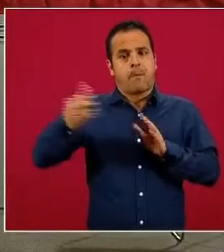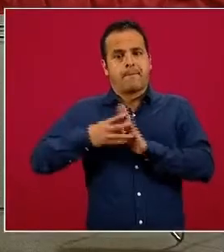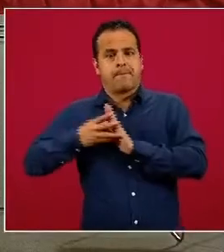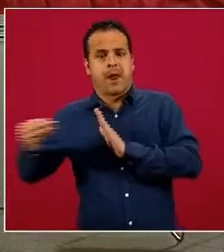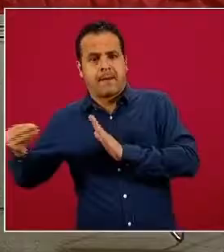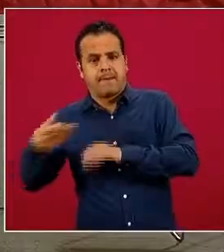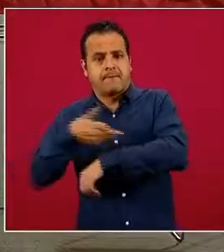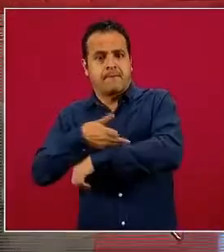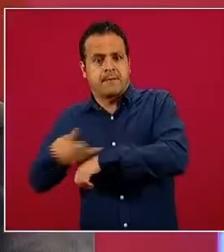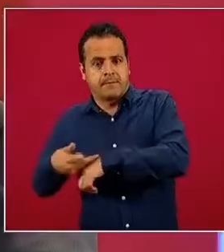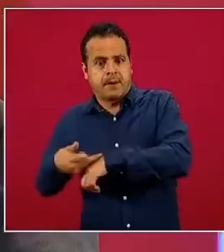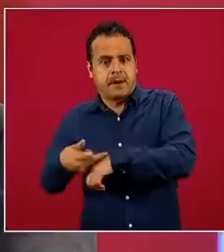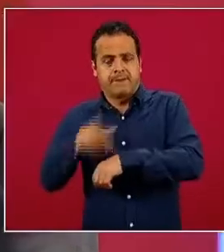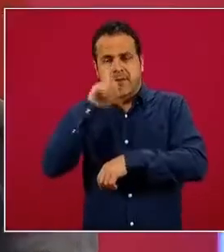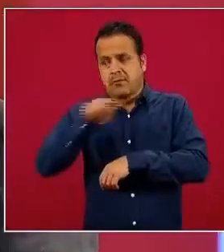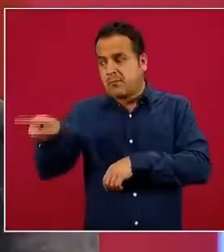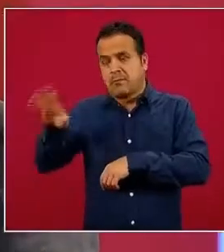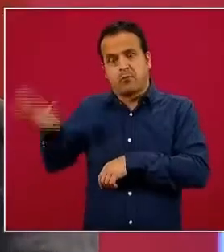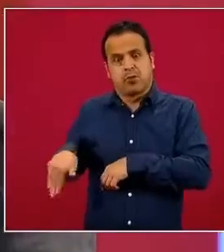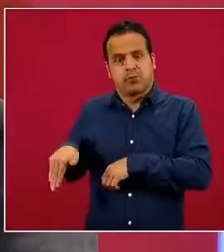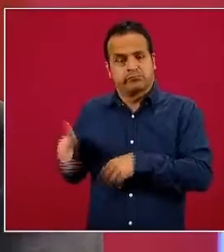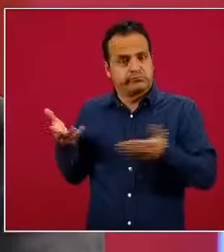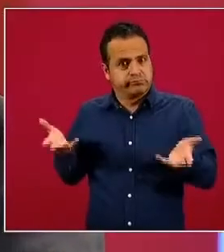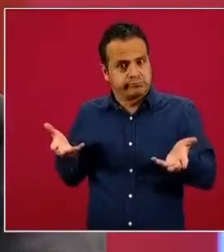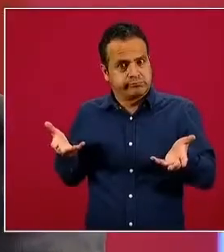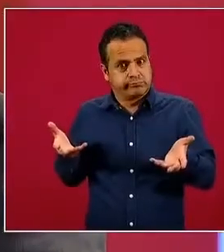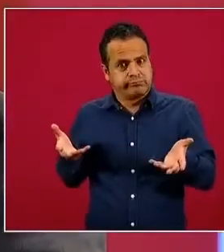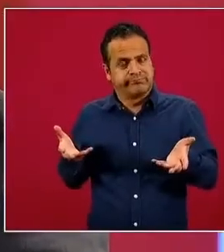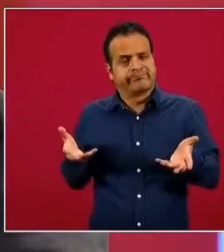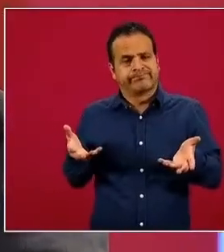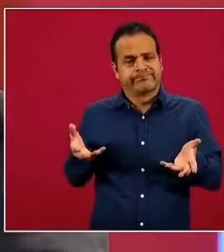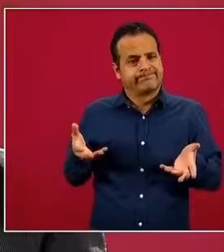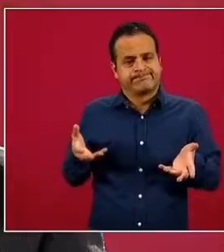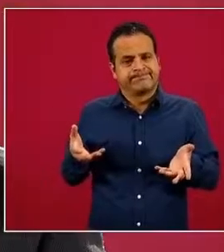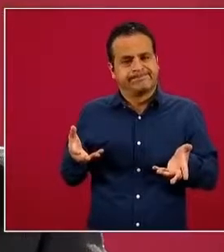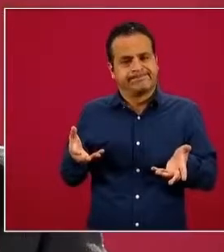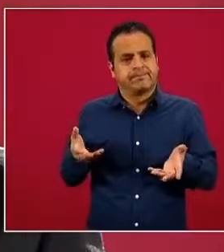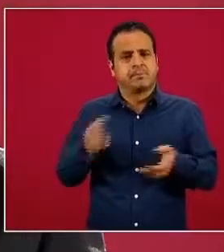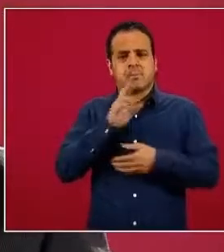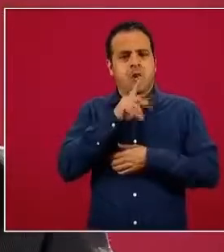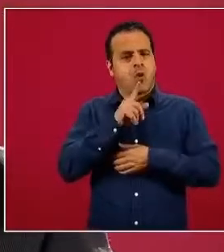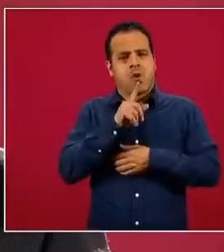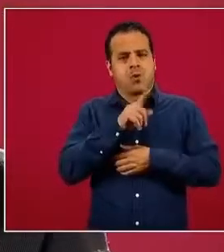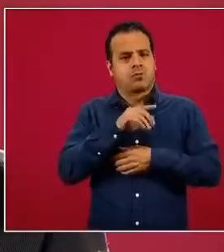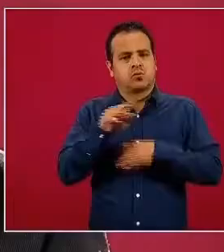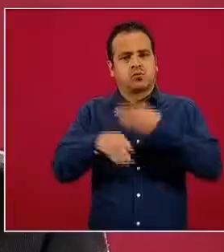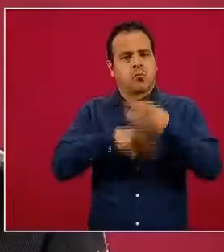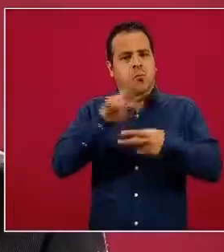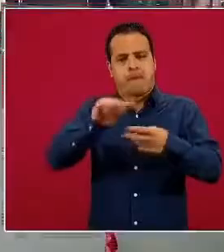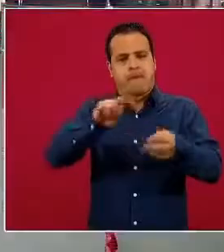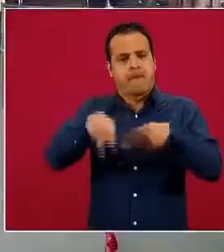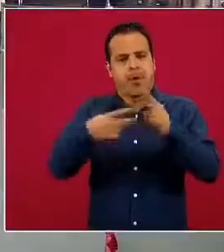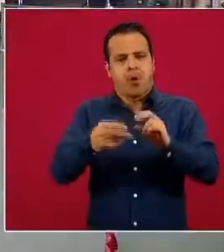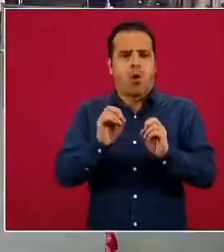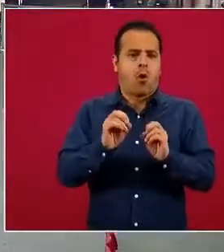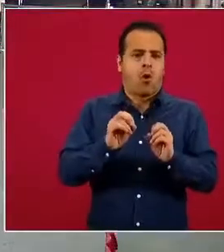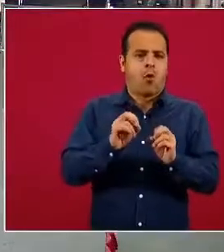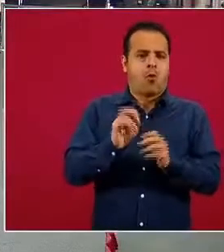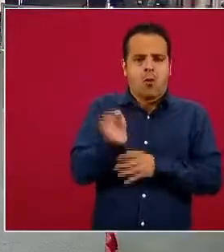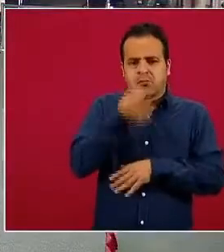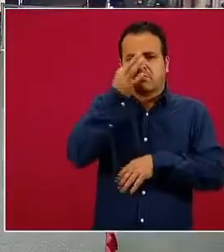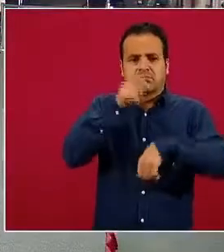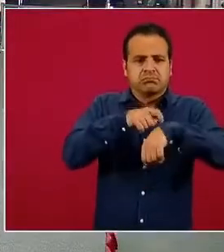la vida. Abstengámonos lo más posible de no asistir, sobre todo por periodos largos. Muchas